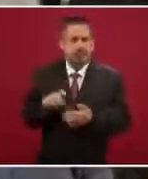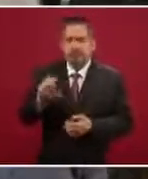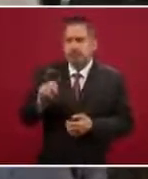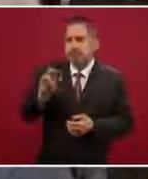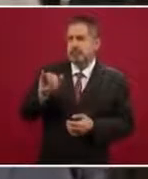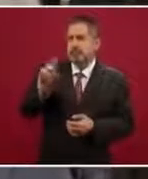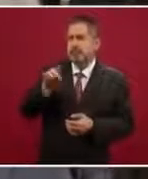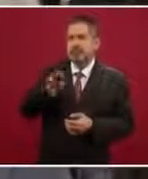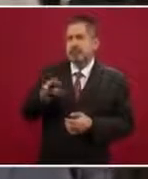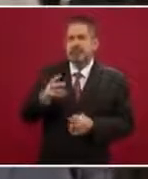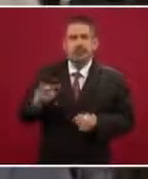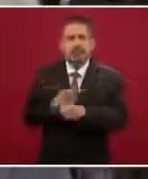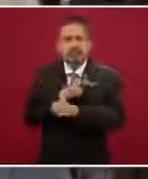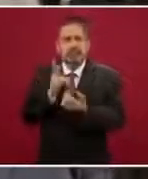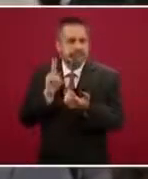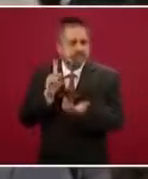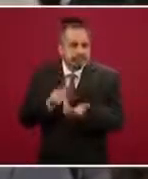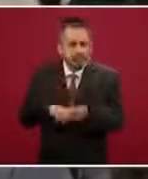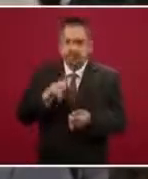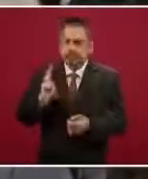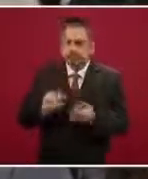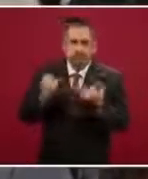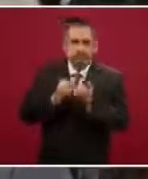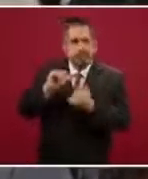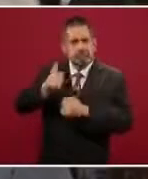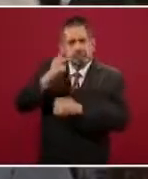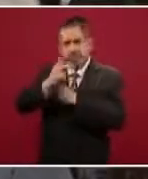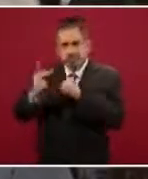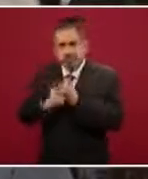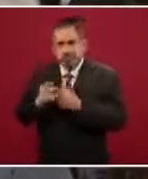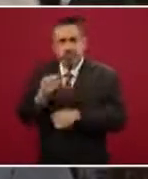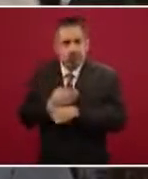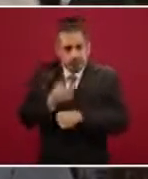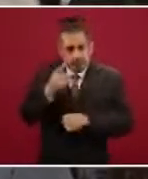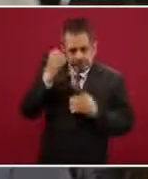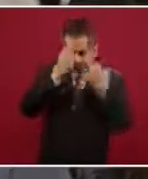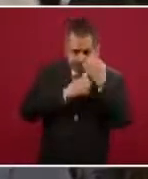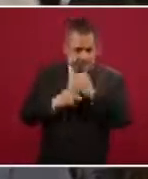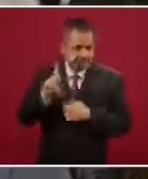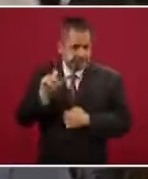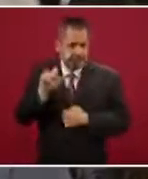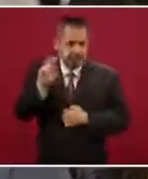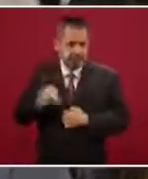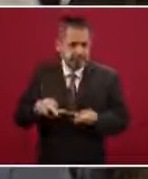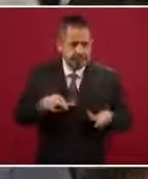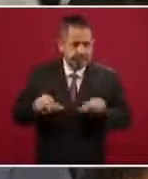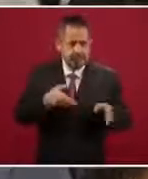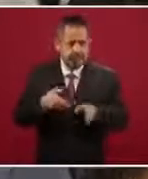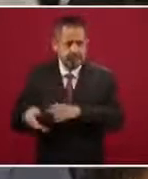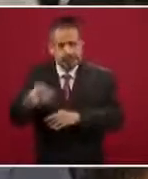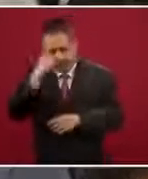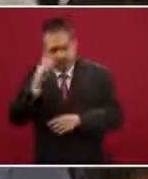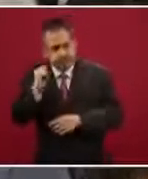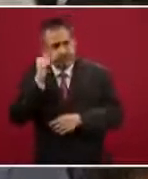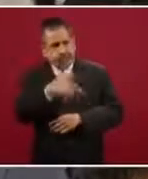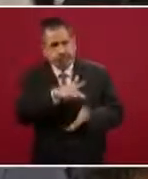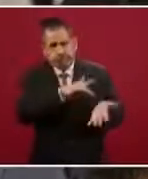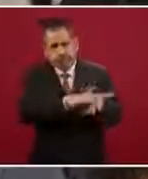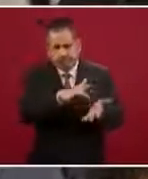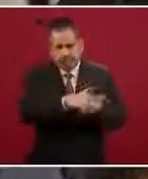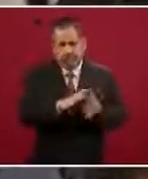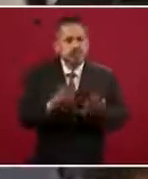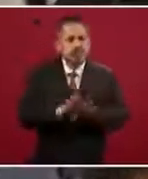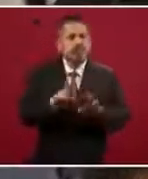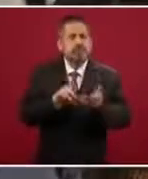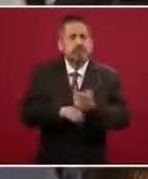en México, como ocurre en otras naciones. ¿Se está analizando algún esquema o un plan de estímulos por parte del gobierno federal? Y de ser